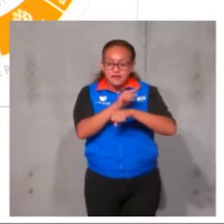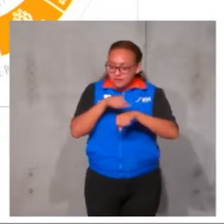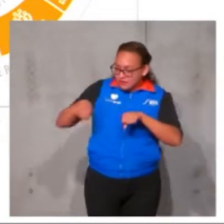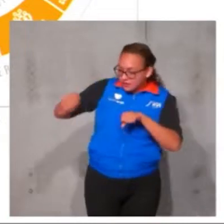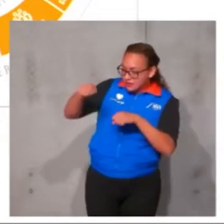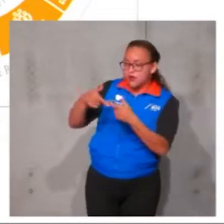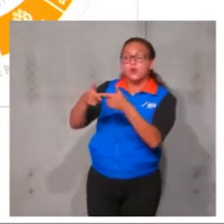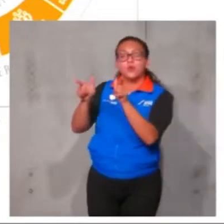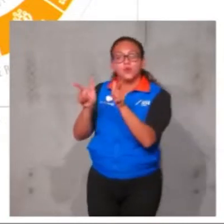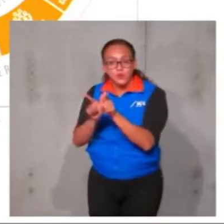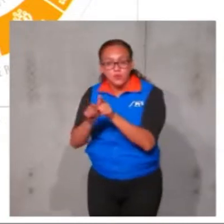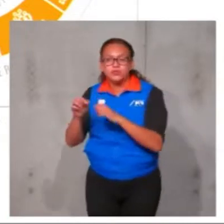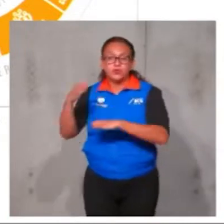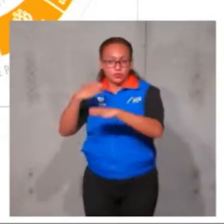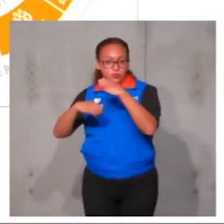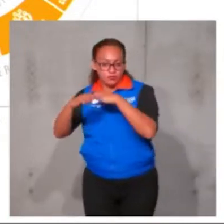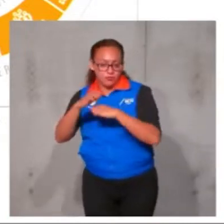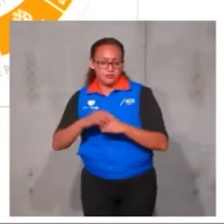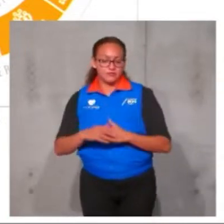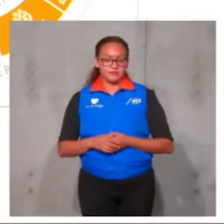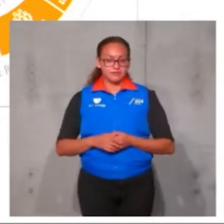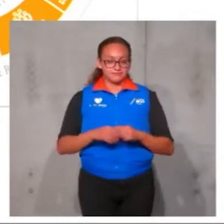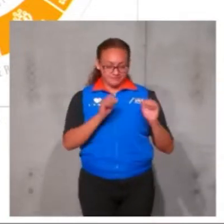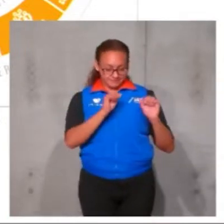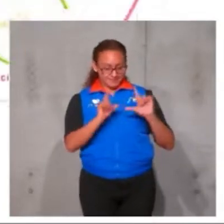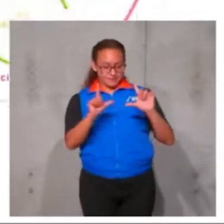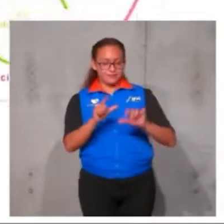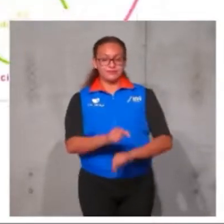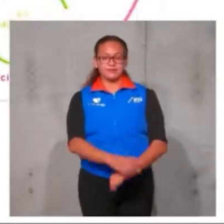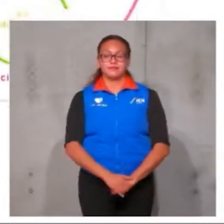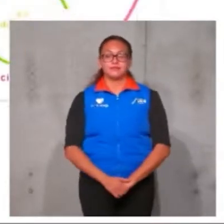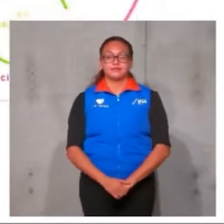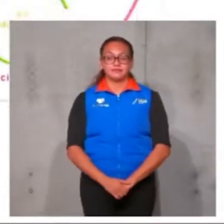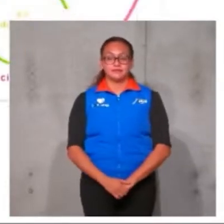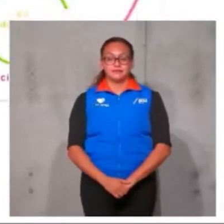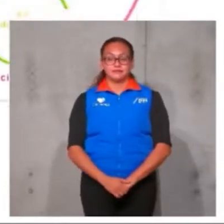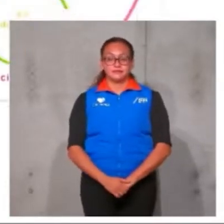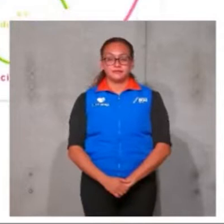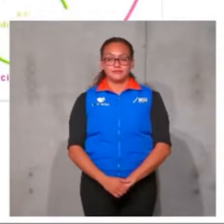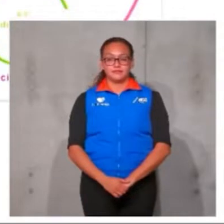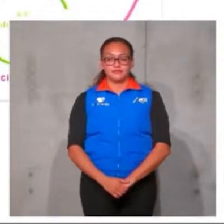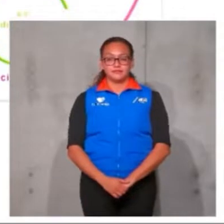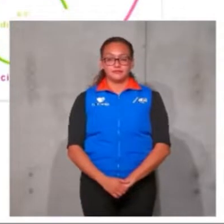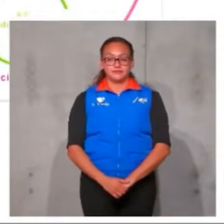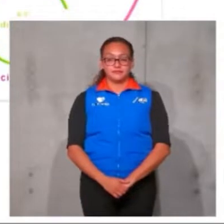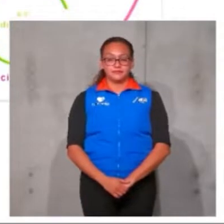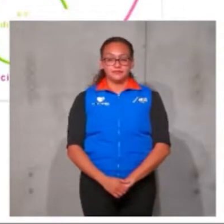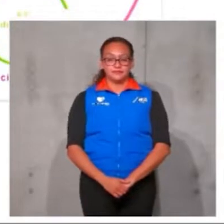efecto importante en los grupos de interés. Siguiente, por favor.